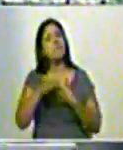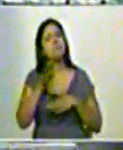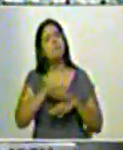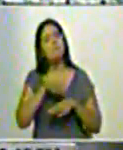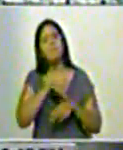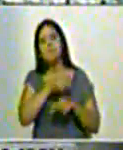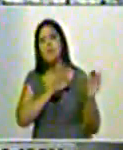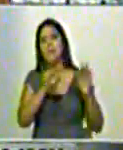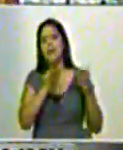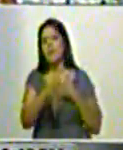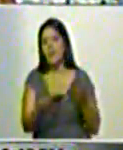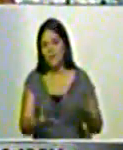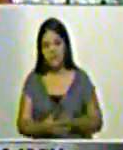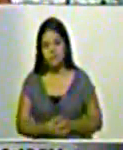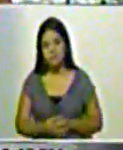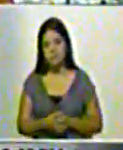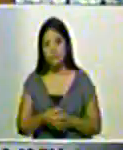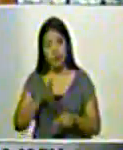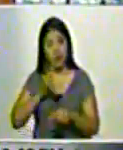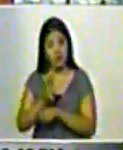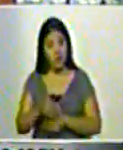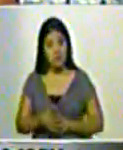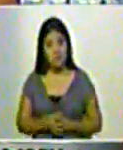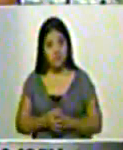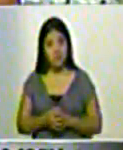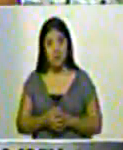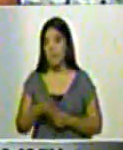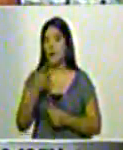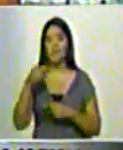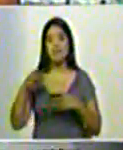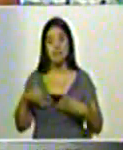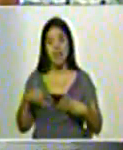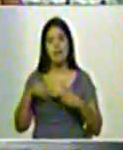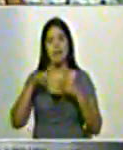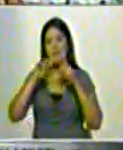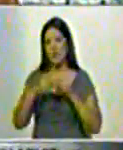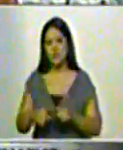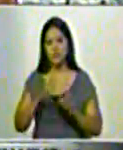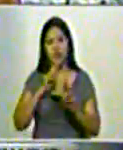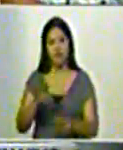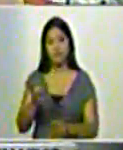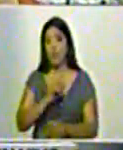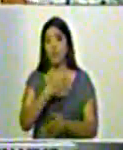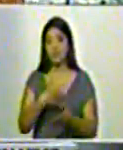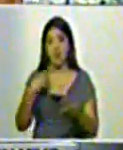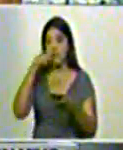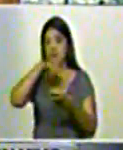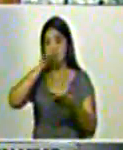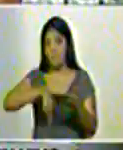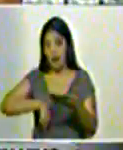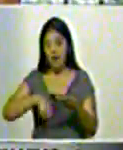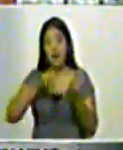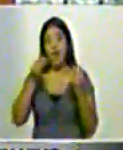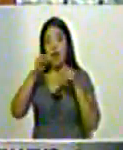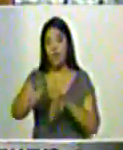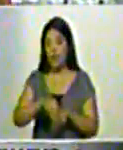MUC? Para la violencia, para desconocer los resultados. No quisieron firmar y no han querido firmar el acuerdo